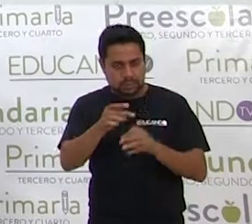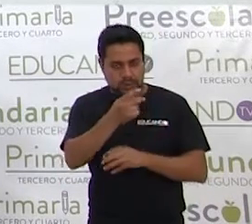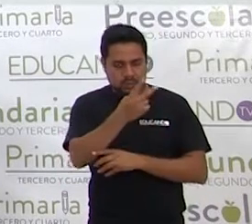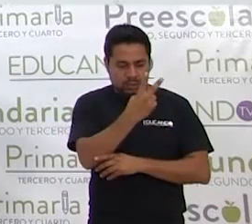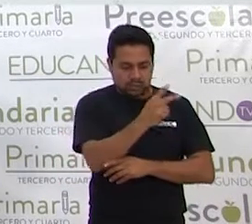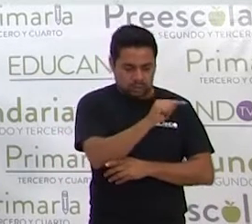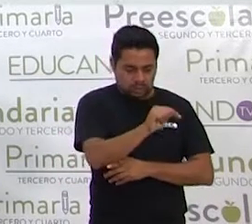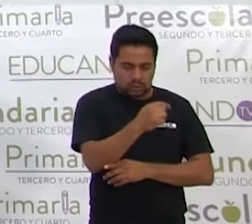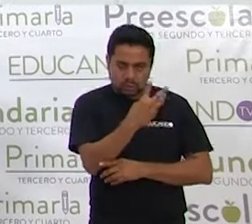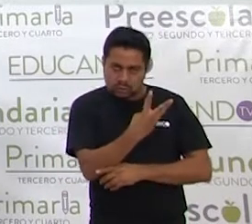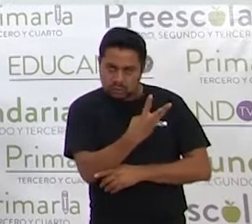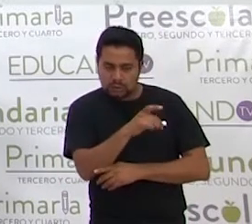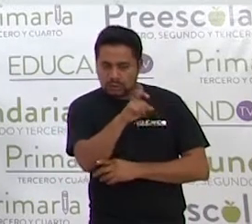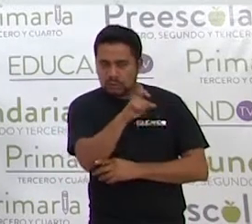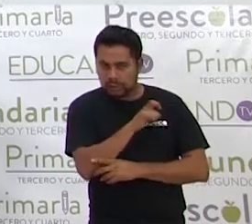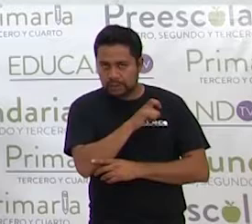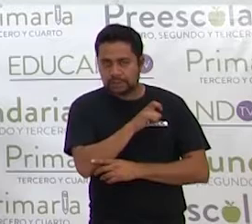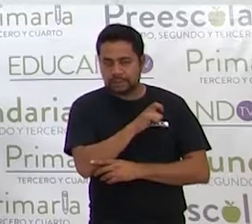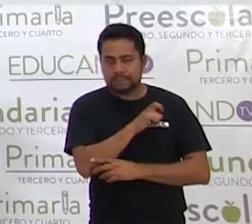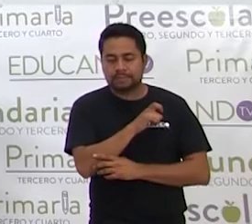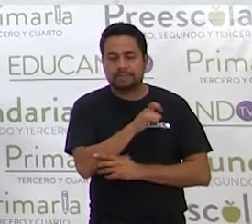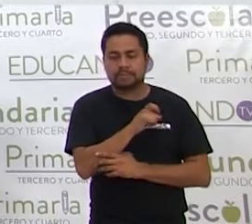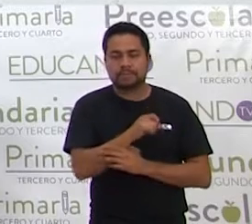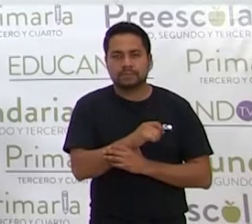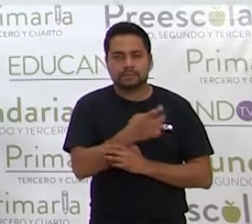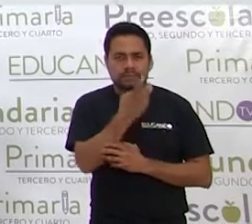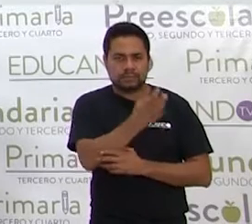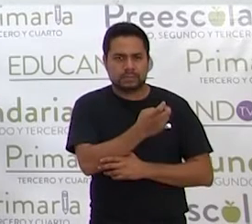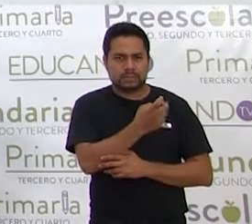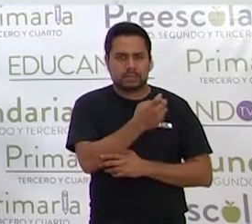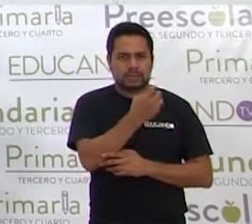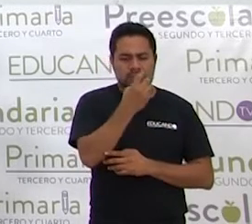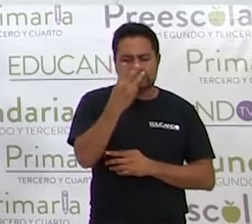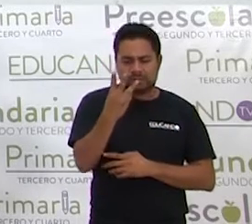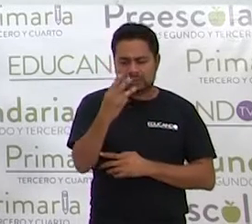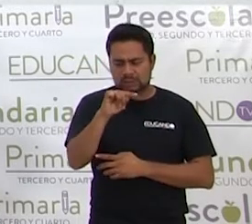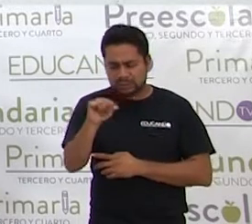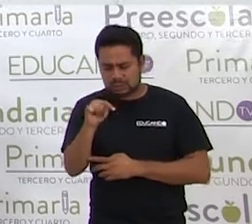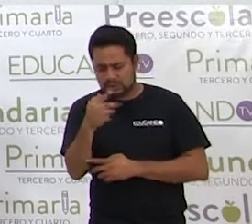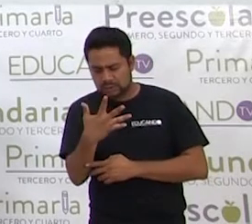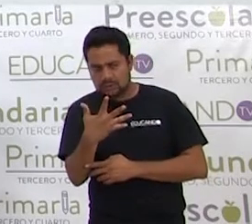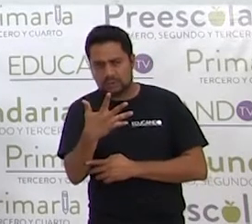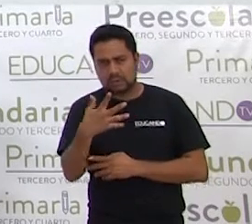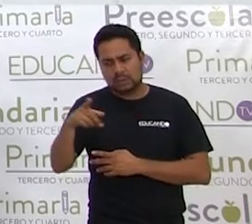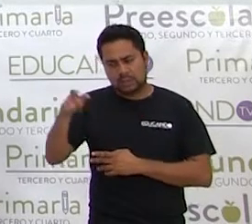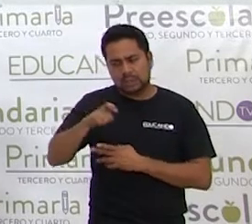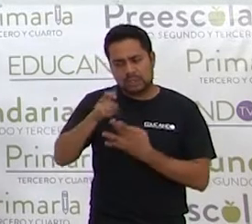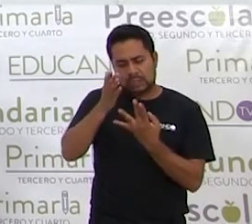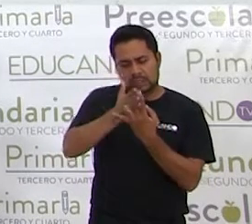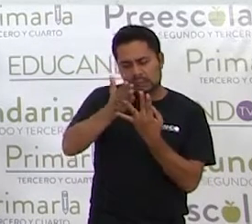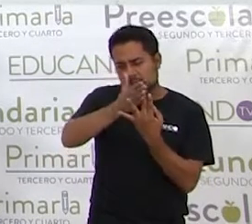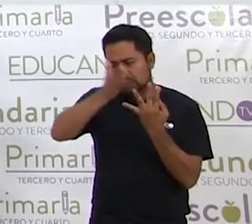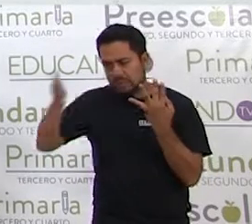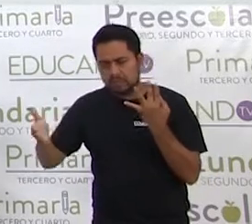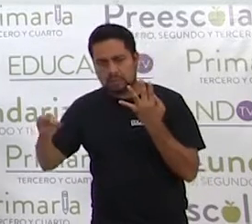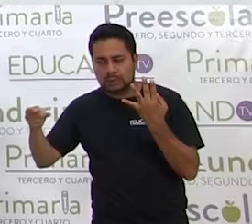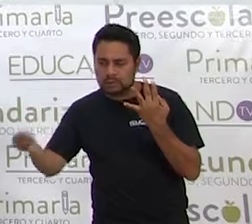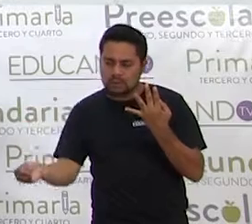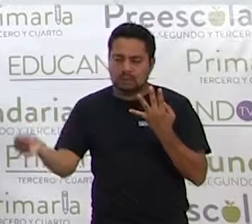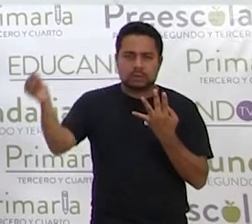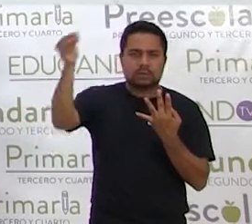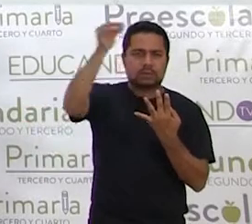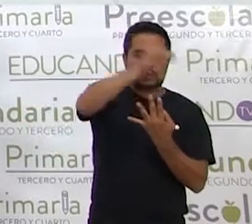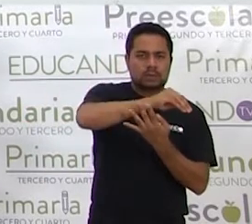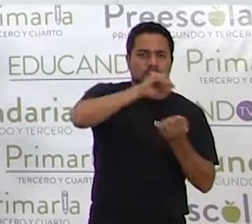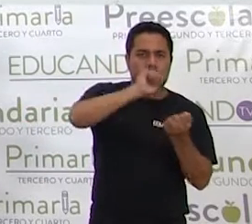tercios de x si este tres quintos de x está en el segundo miembro y va a pasar al primer